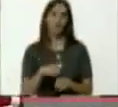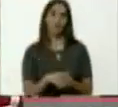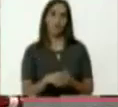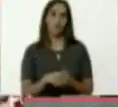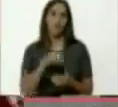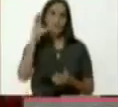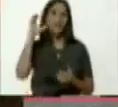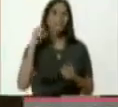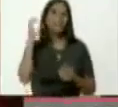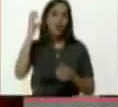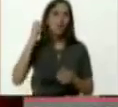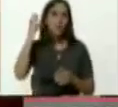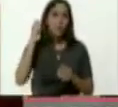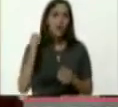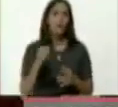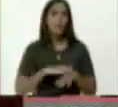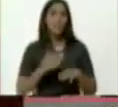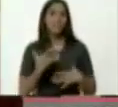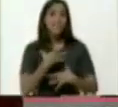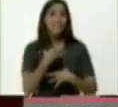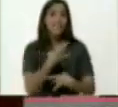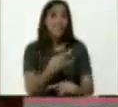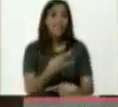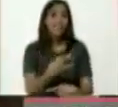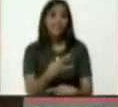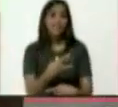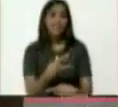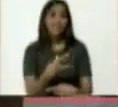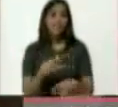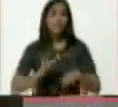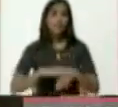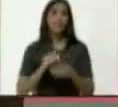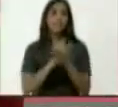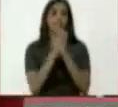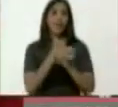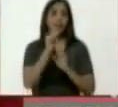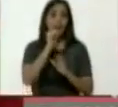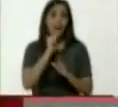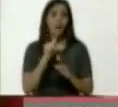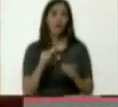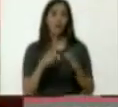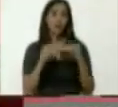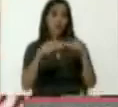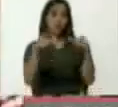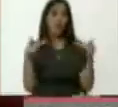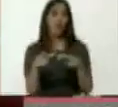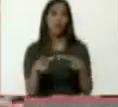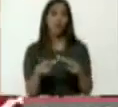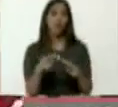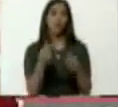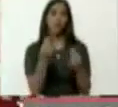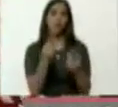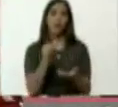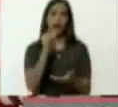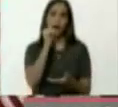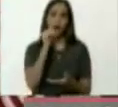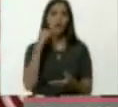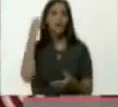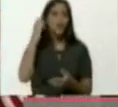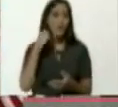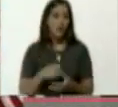países europeos porque les interesa, ¿verdad? Porque si se acaba el agua en todos esos lados, ¿cuánto cuesta una botella de agua en Europa,